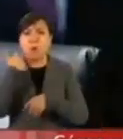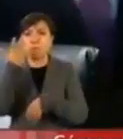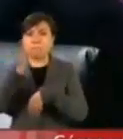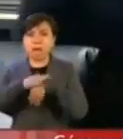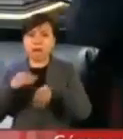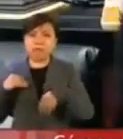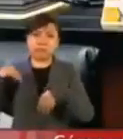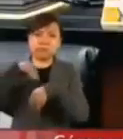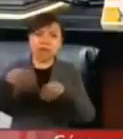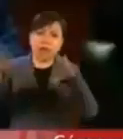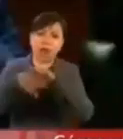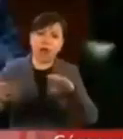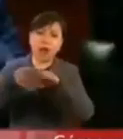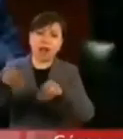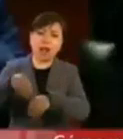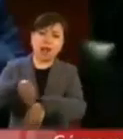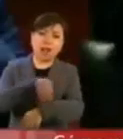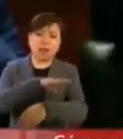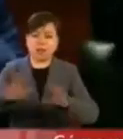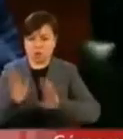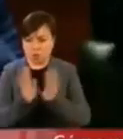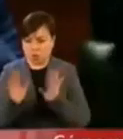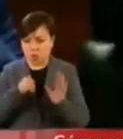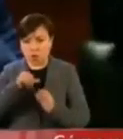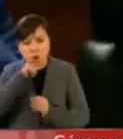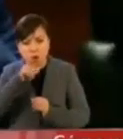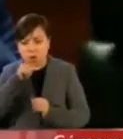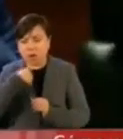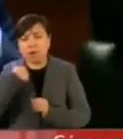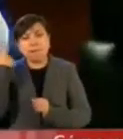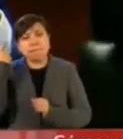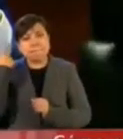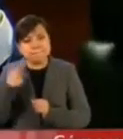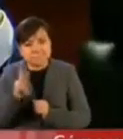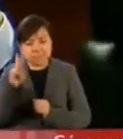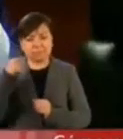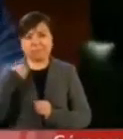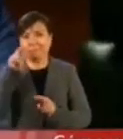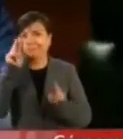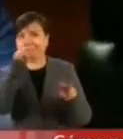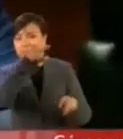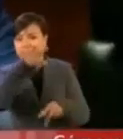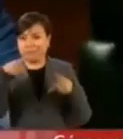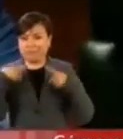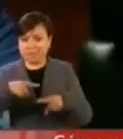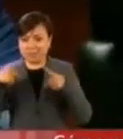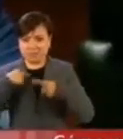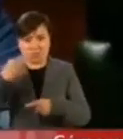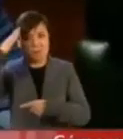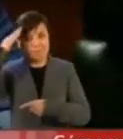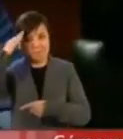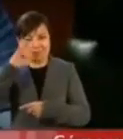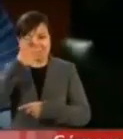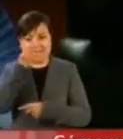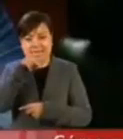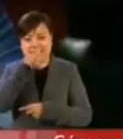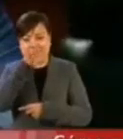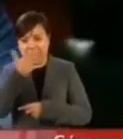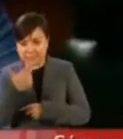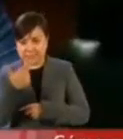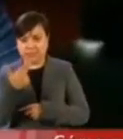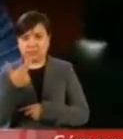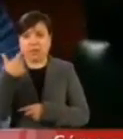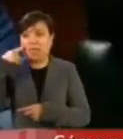pero actuar con ese nivel de incomprensión en un momento en el que se